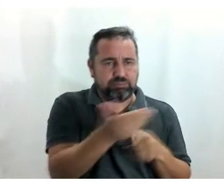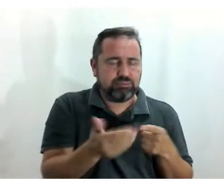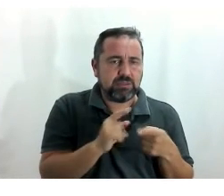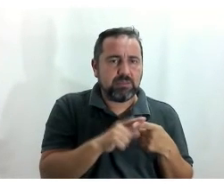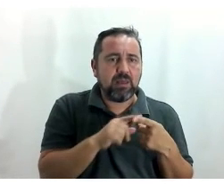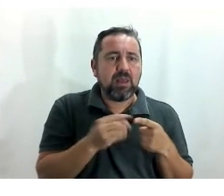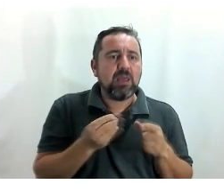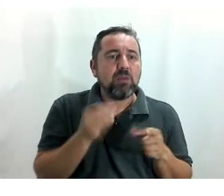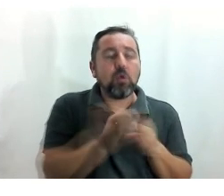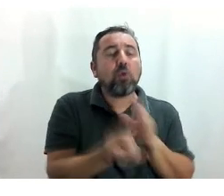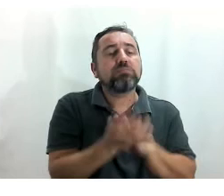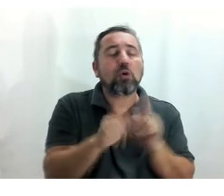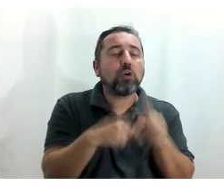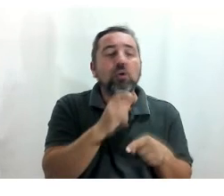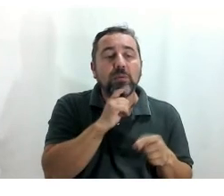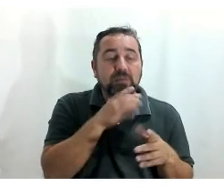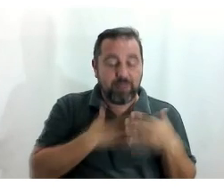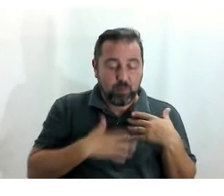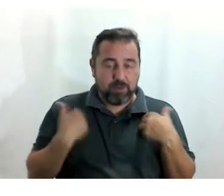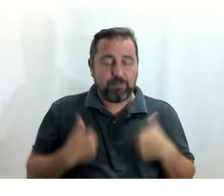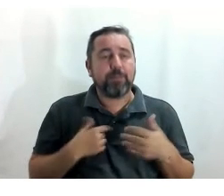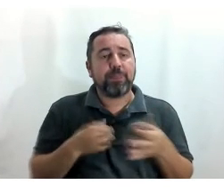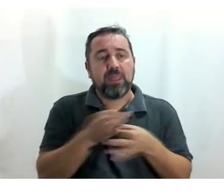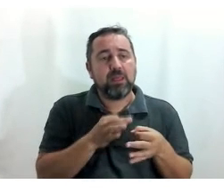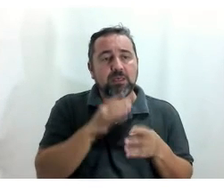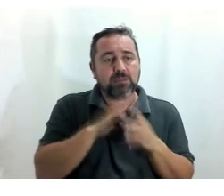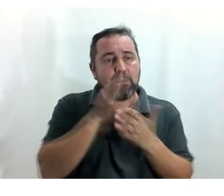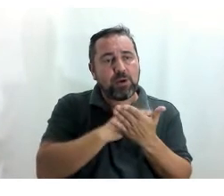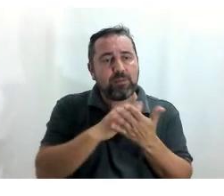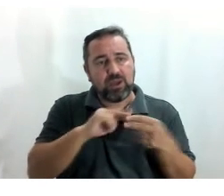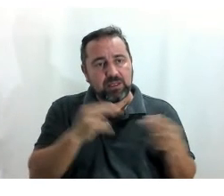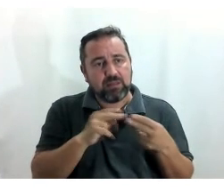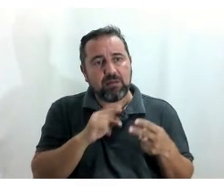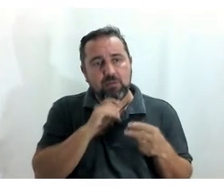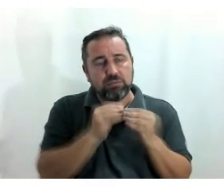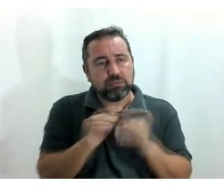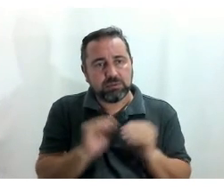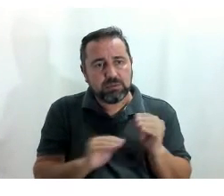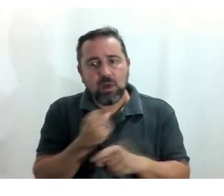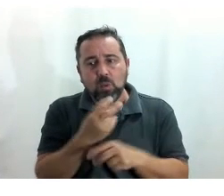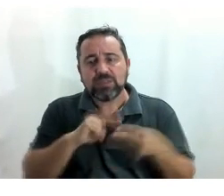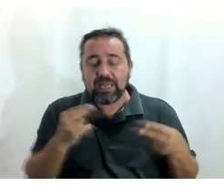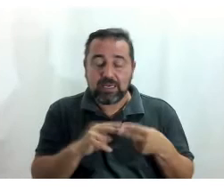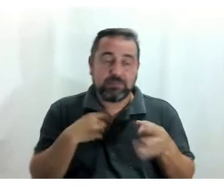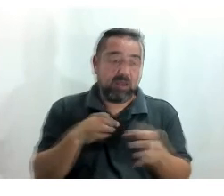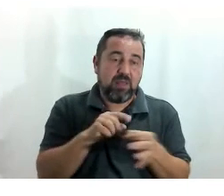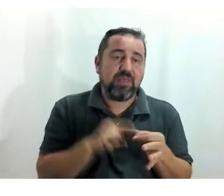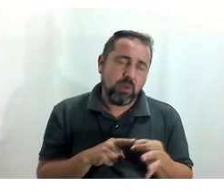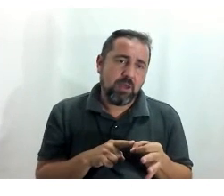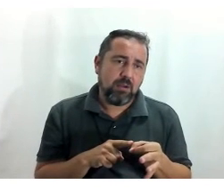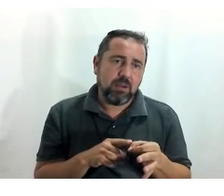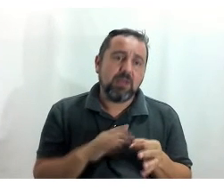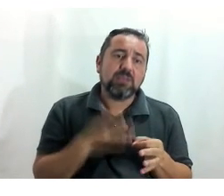esto? Pues esto se consigue a partir de células del cuerpo, se produce una reprogramación genética mediante la adición de determinados genes a la célula, de tal manera que